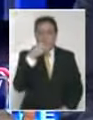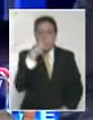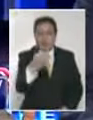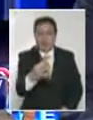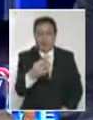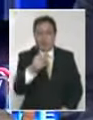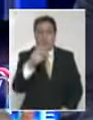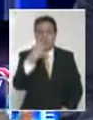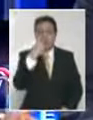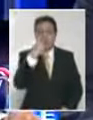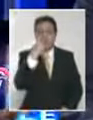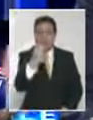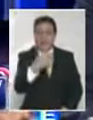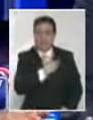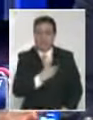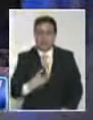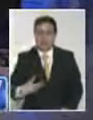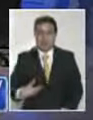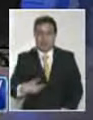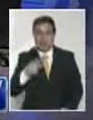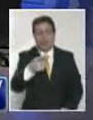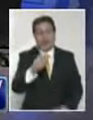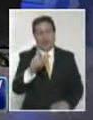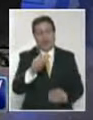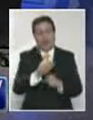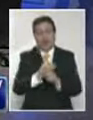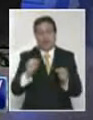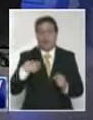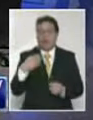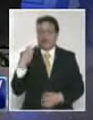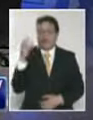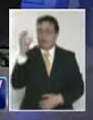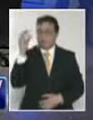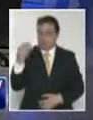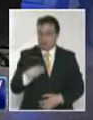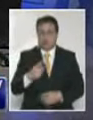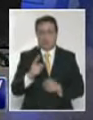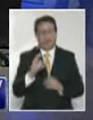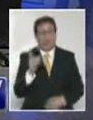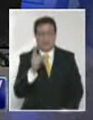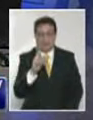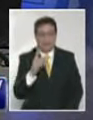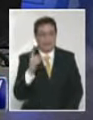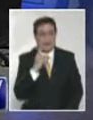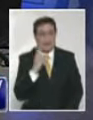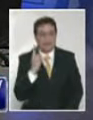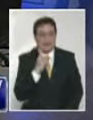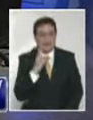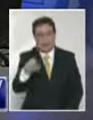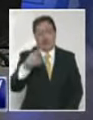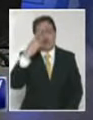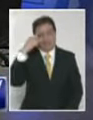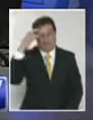Pinochet, Víctor, perdóname que te diga, no puede no haber sabido todo esto que pasaba. Y yo te digo, y eso lo